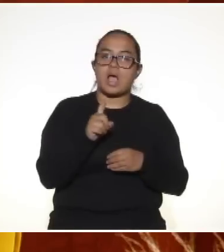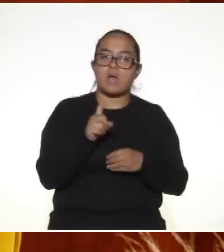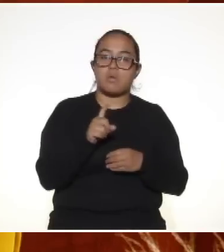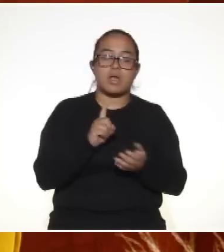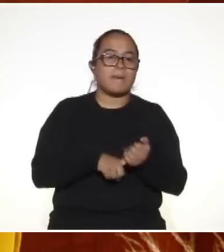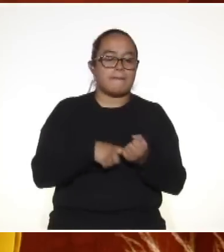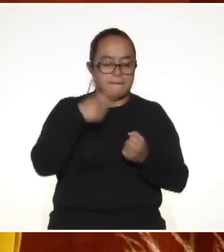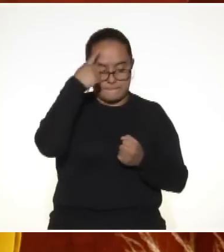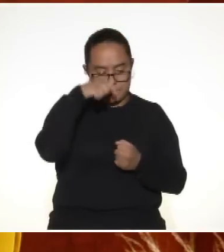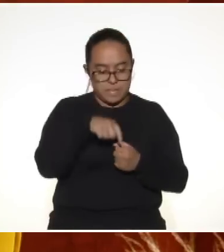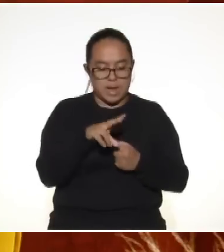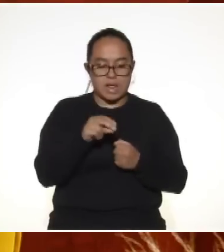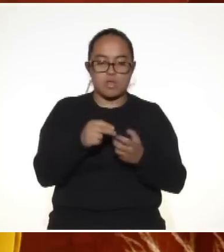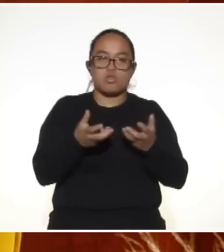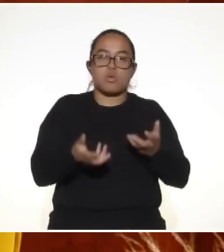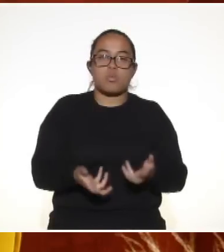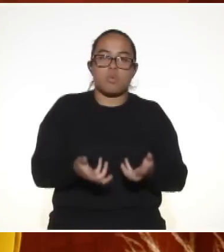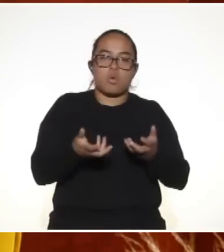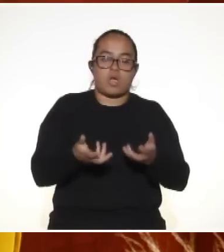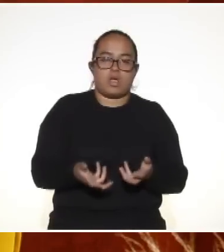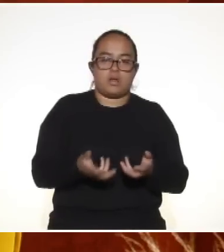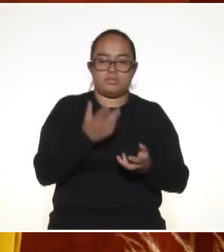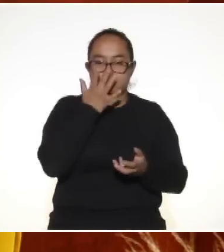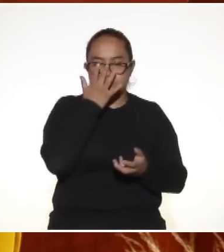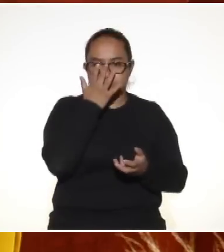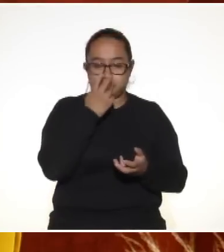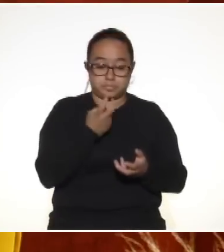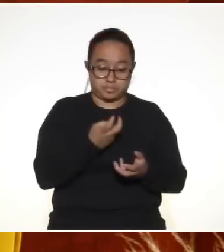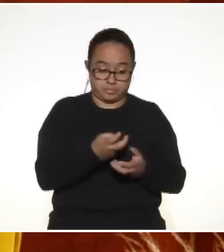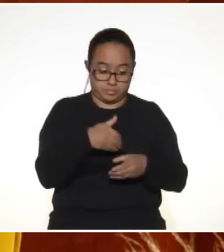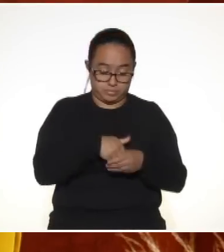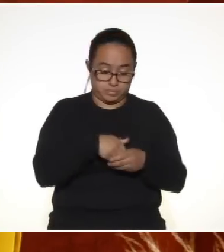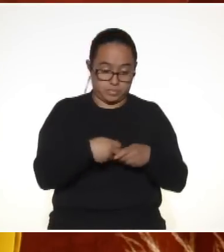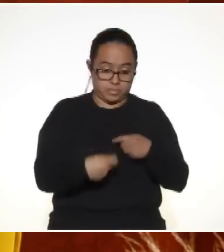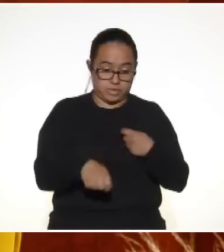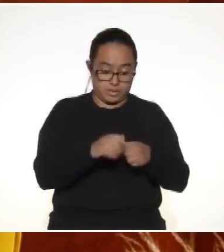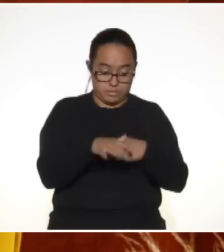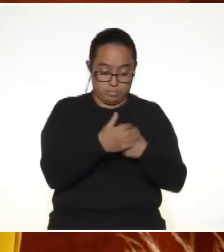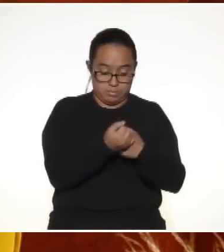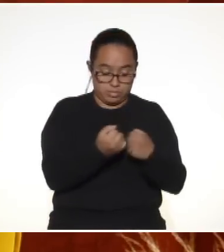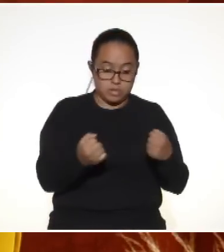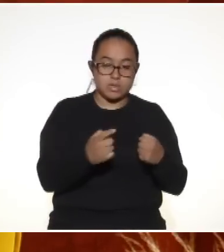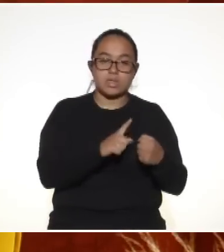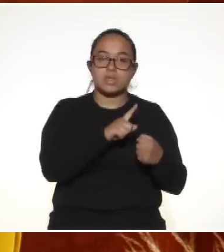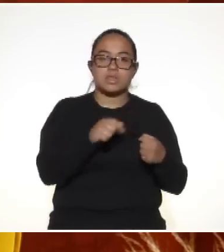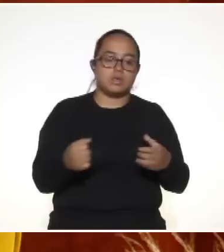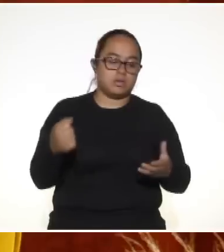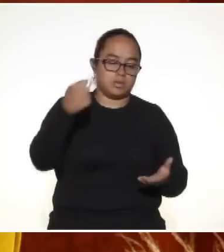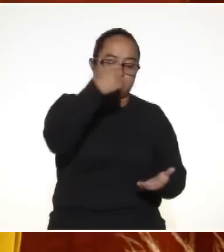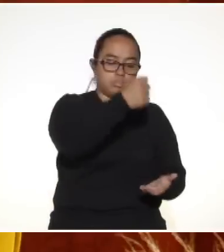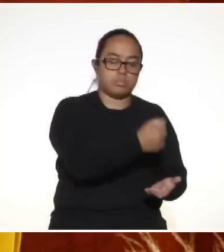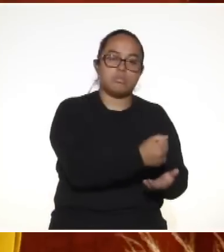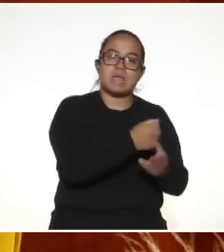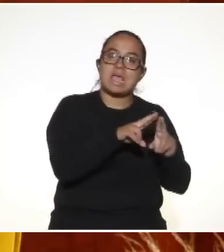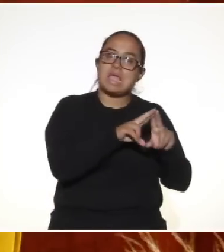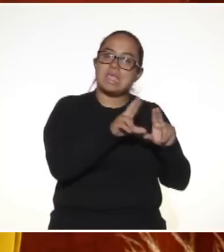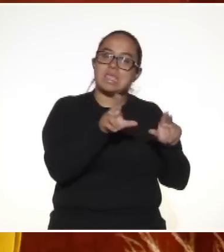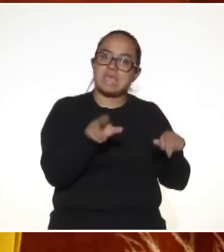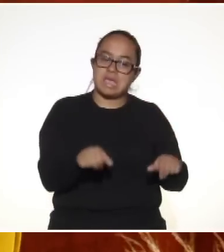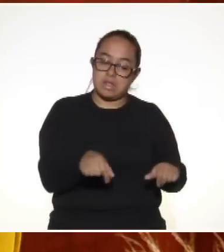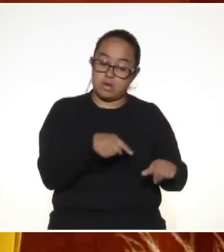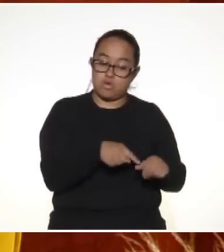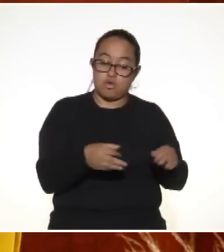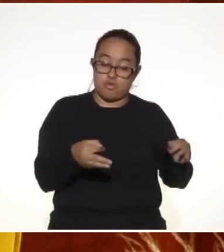se moje, que no se macere. Y esa bolsa de plástico bien cerrada la vamos a meter en una bolsa de hielo, que esté